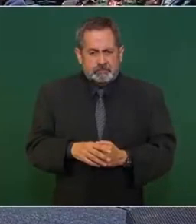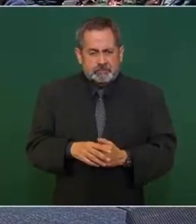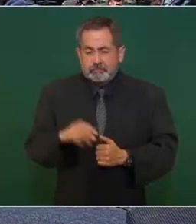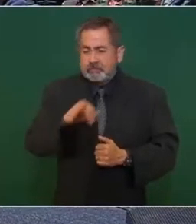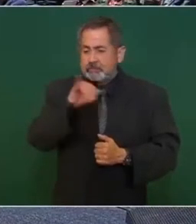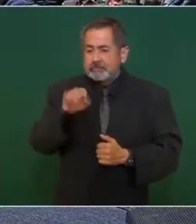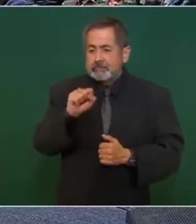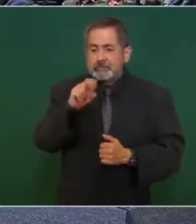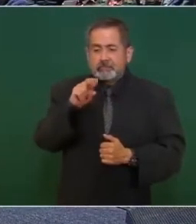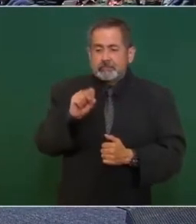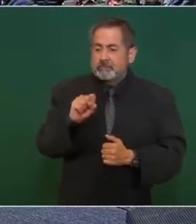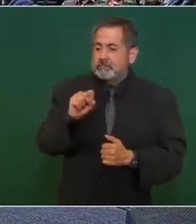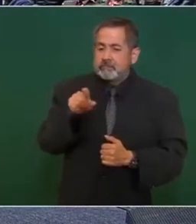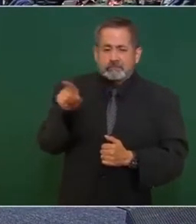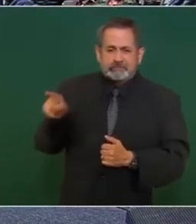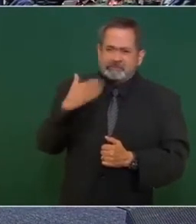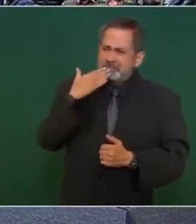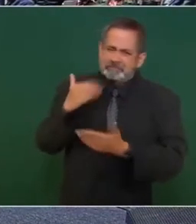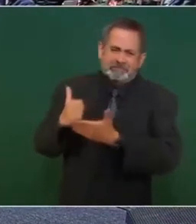Jesús Ramírez, sí, que